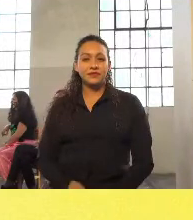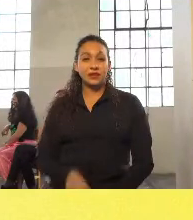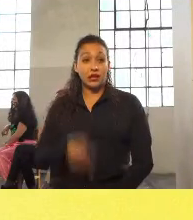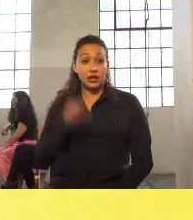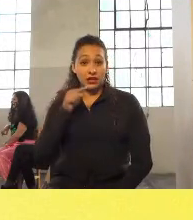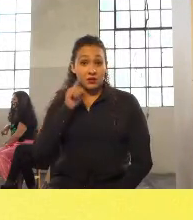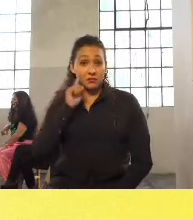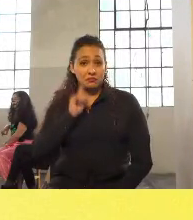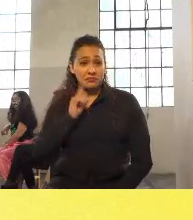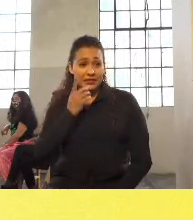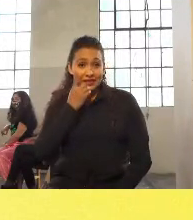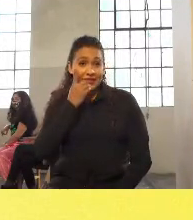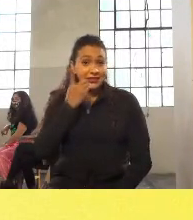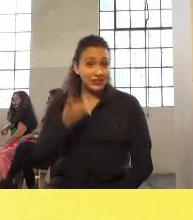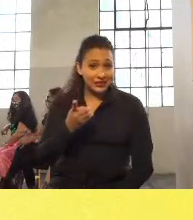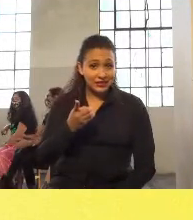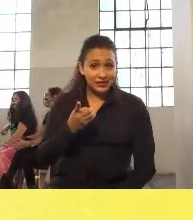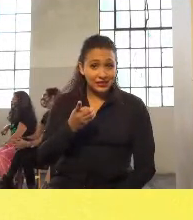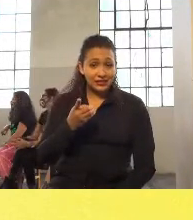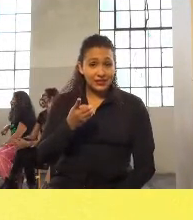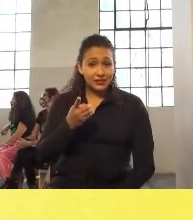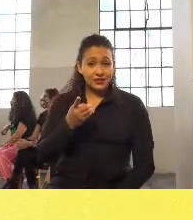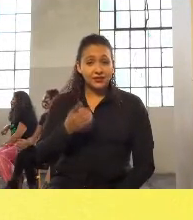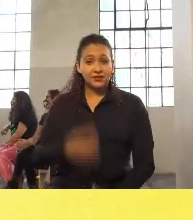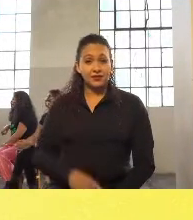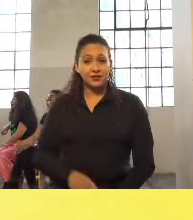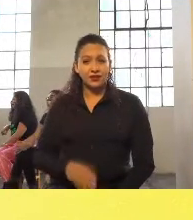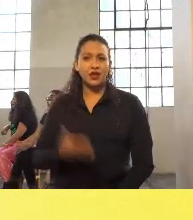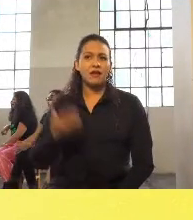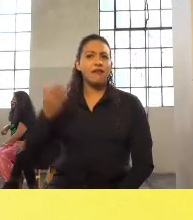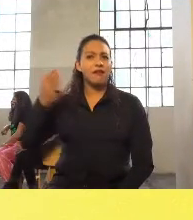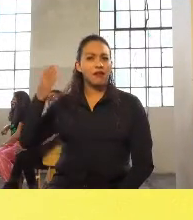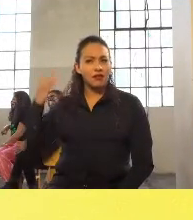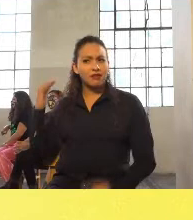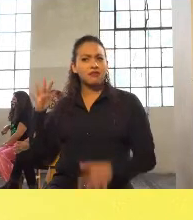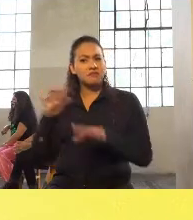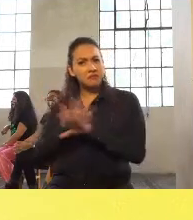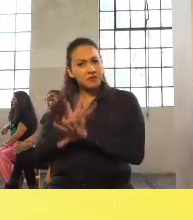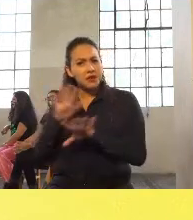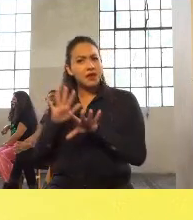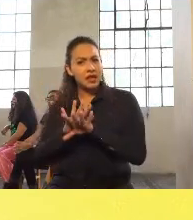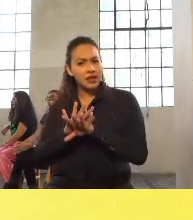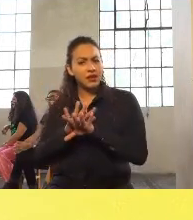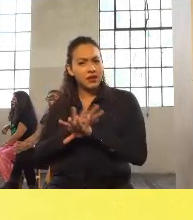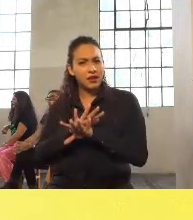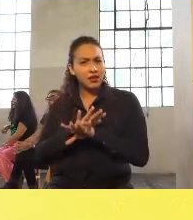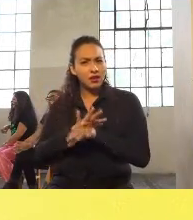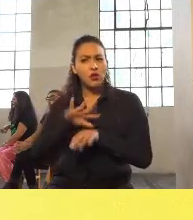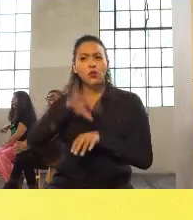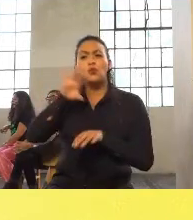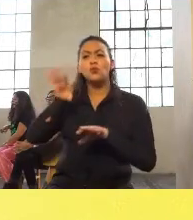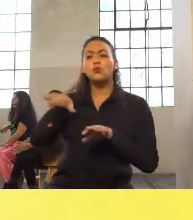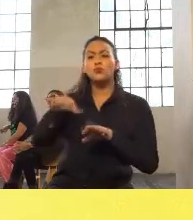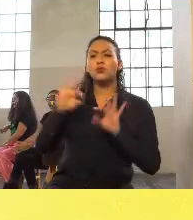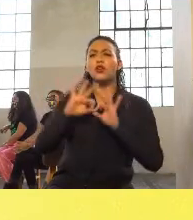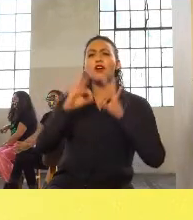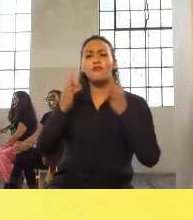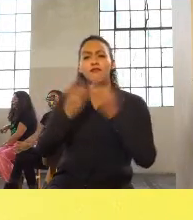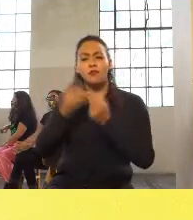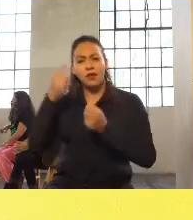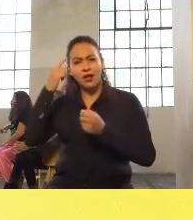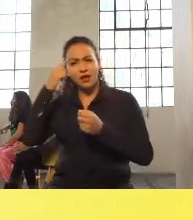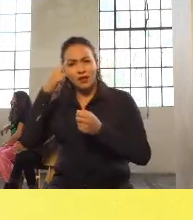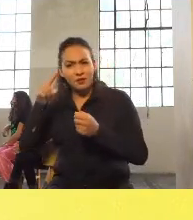Pues ella, y con la equipa que estaba antes y ahora con quienes nos hemos unido, ha encontrado la manera de hacerlo sostenible.